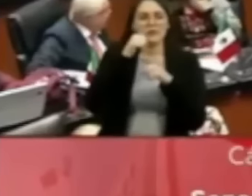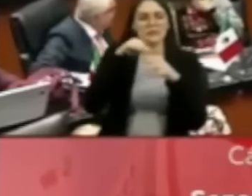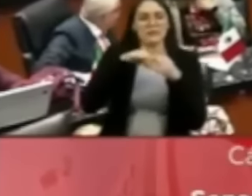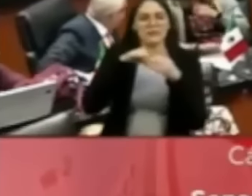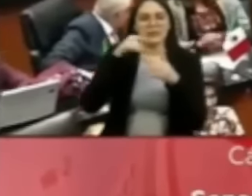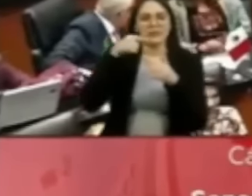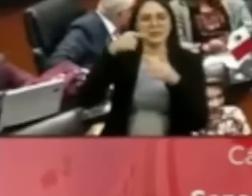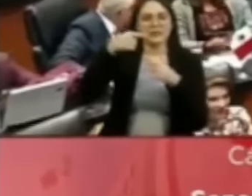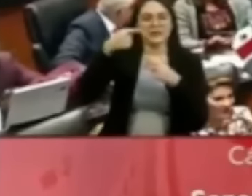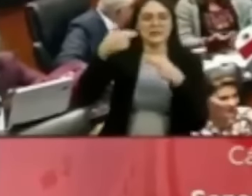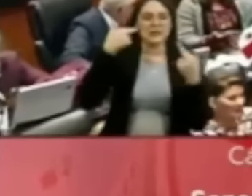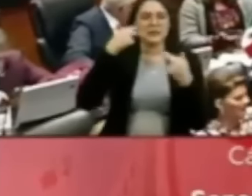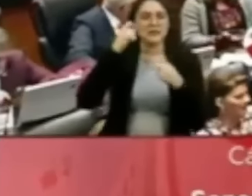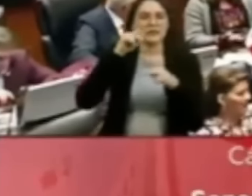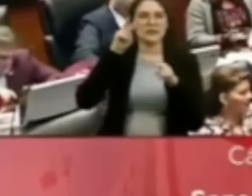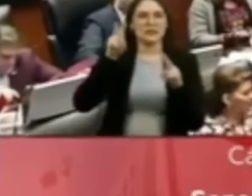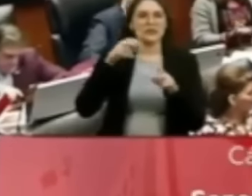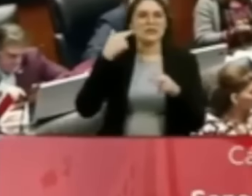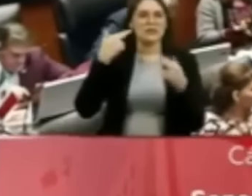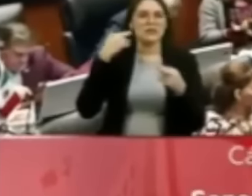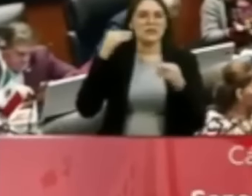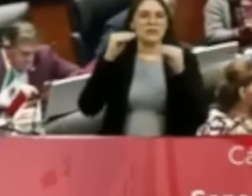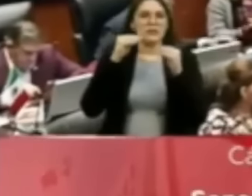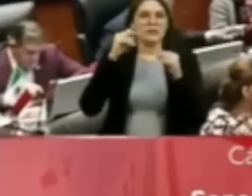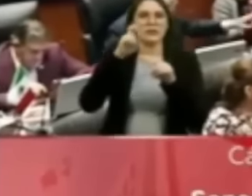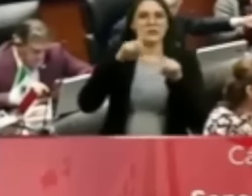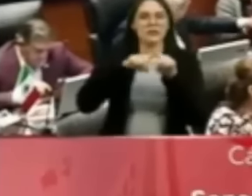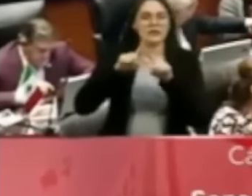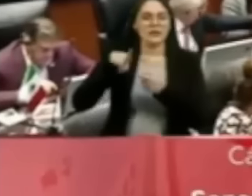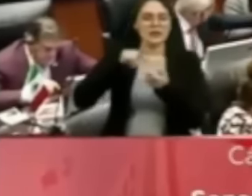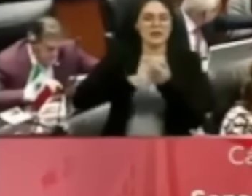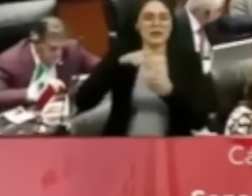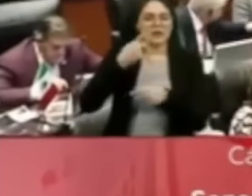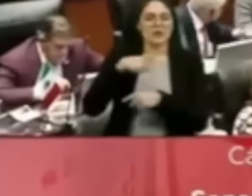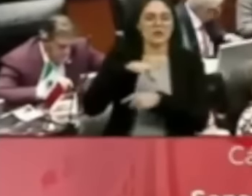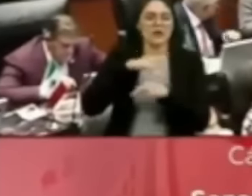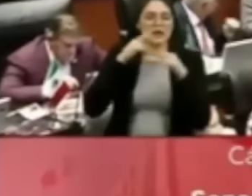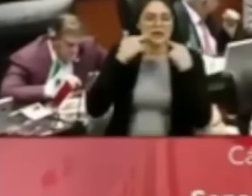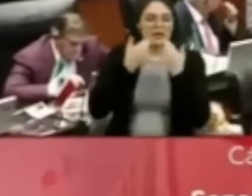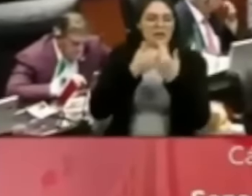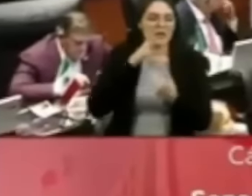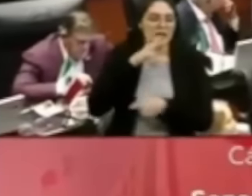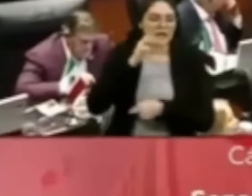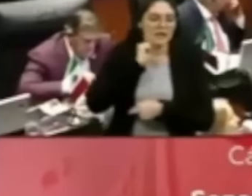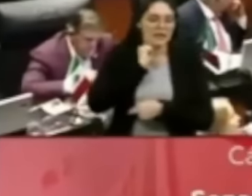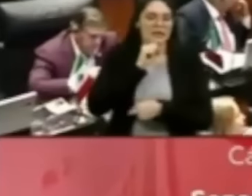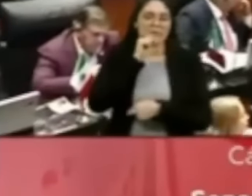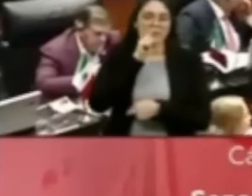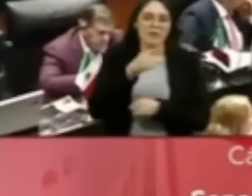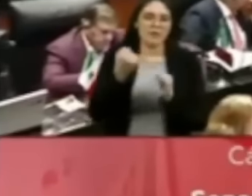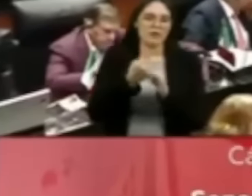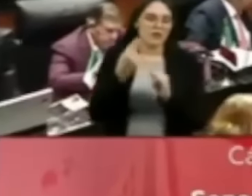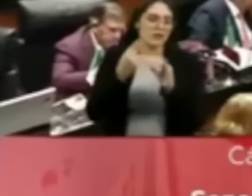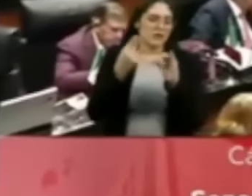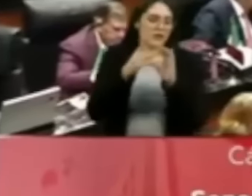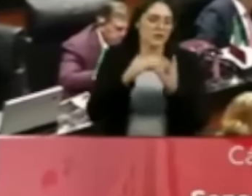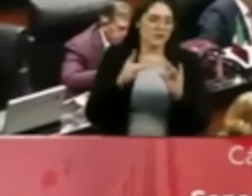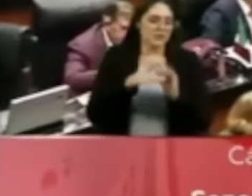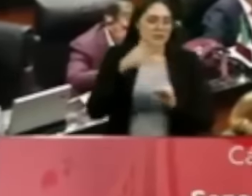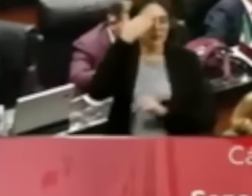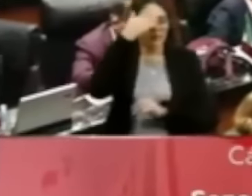debate que estará llevando a cabo en instantes más al interior del Salón de Sesiones del Senado de la República. Y también destacar que la Cámara